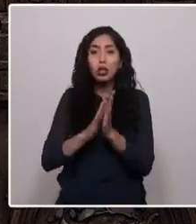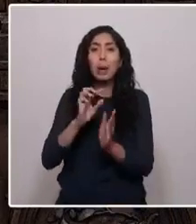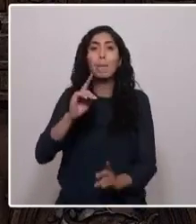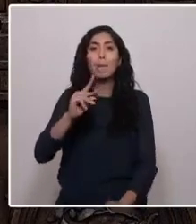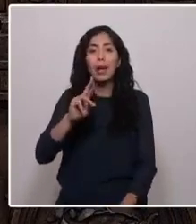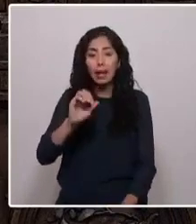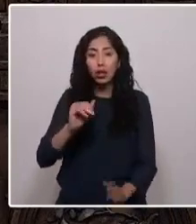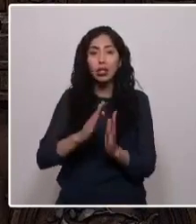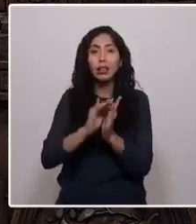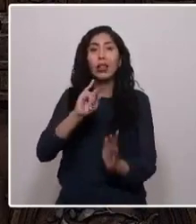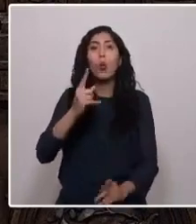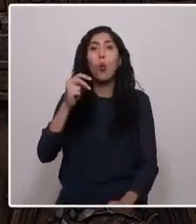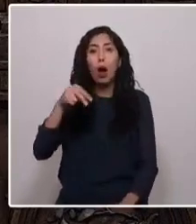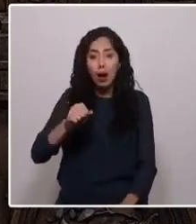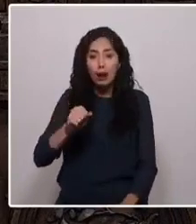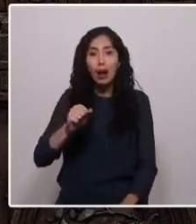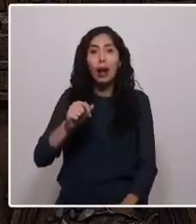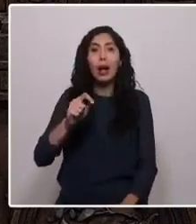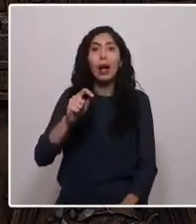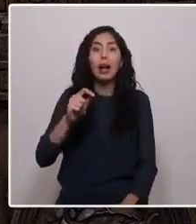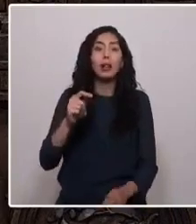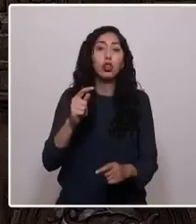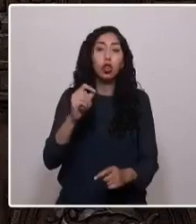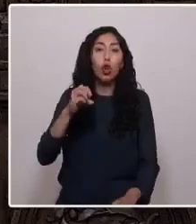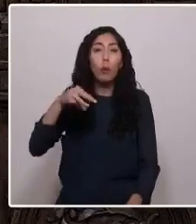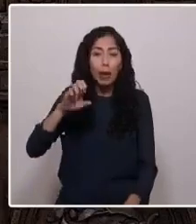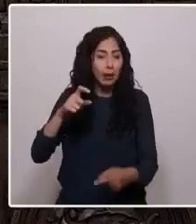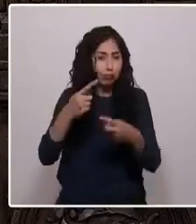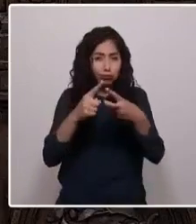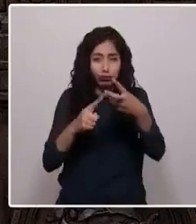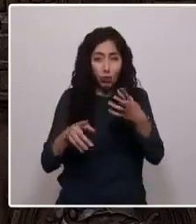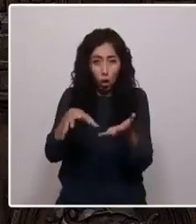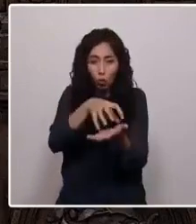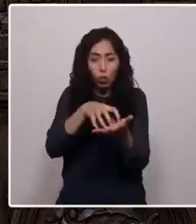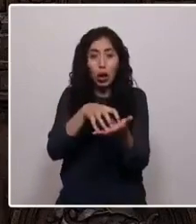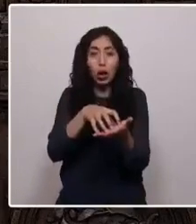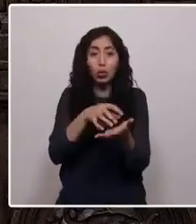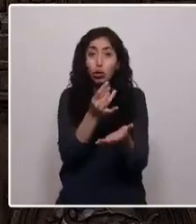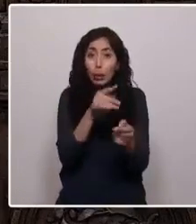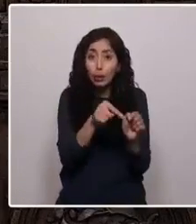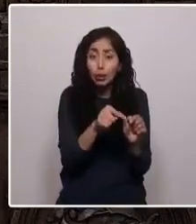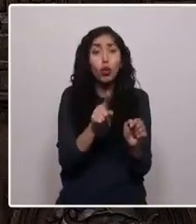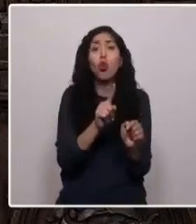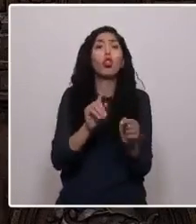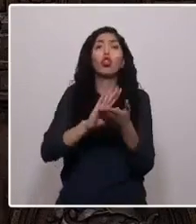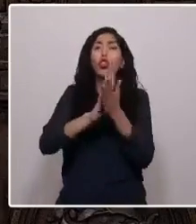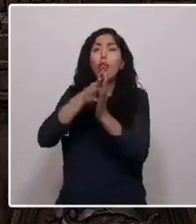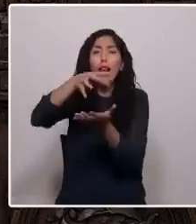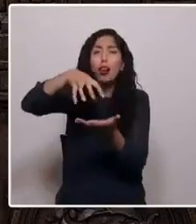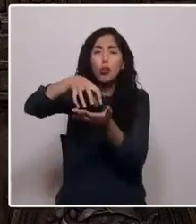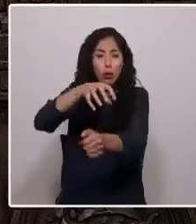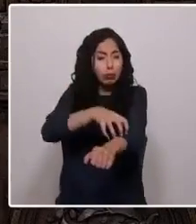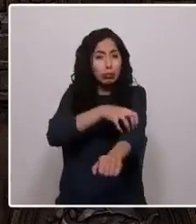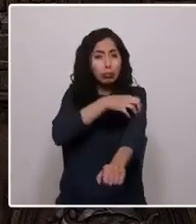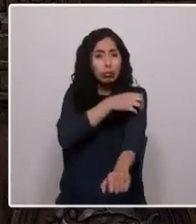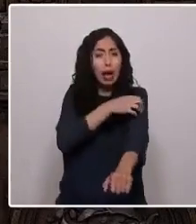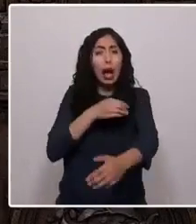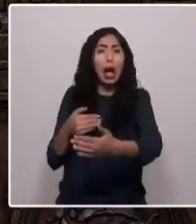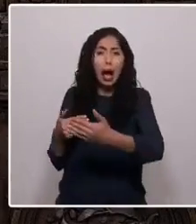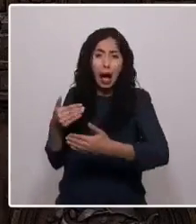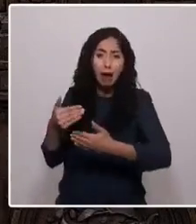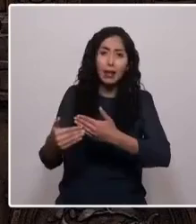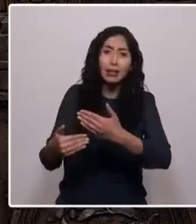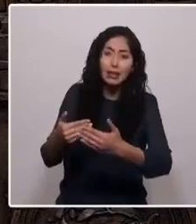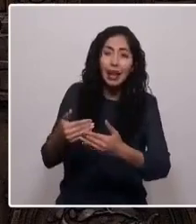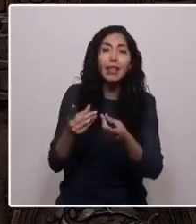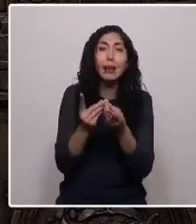juana talcahuano y tomé pero no sólo ellas sino todas las comunas y territorios del país avanzar hacia una democracia radical